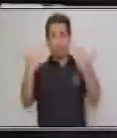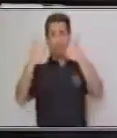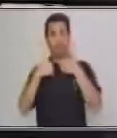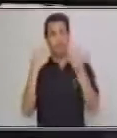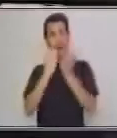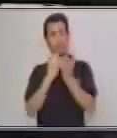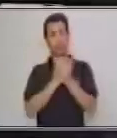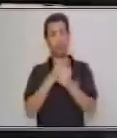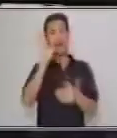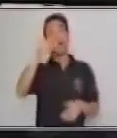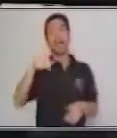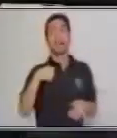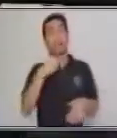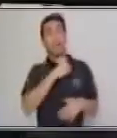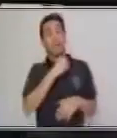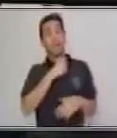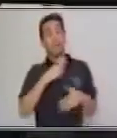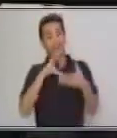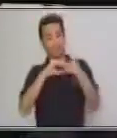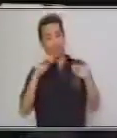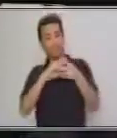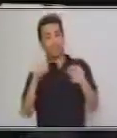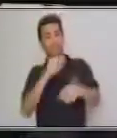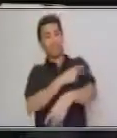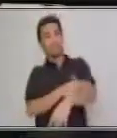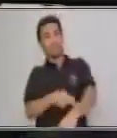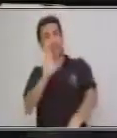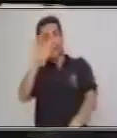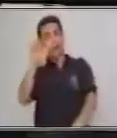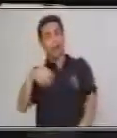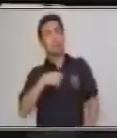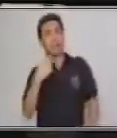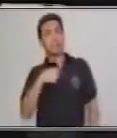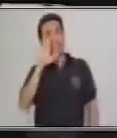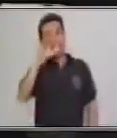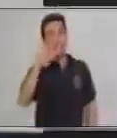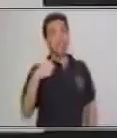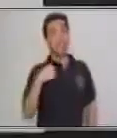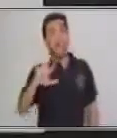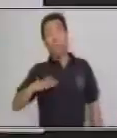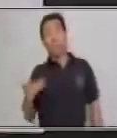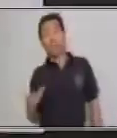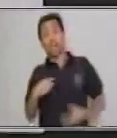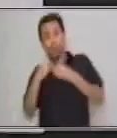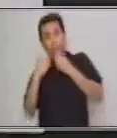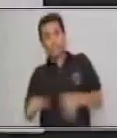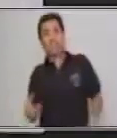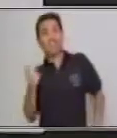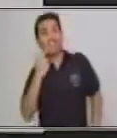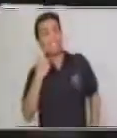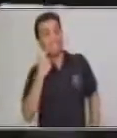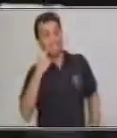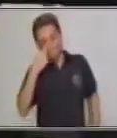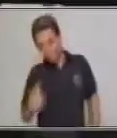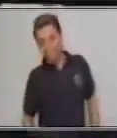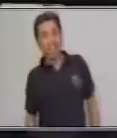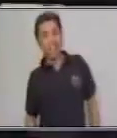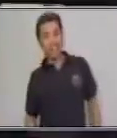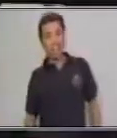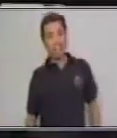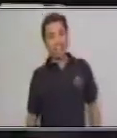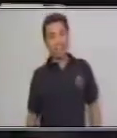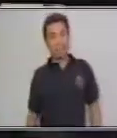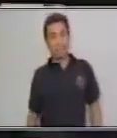ejemplo, maestra, ¿sabe? El día de ayer he perdido el diente. Esa es una historia muy curiosa que escuchamos mucho. O